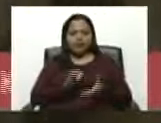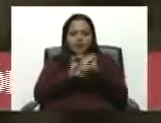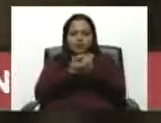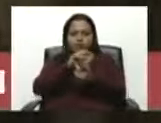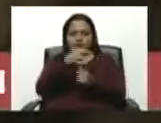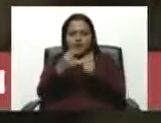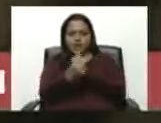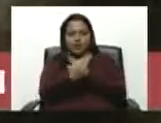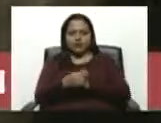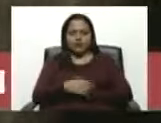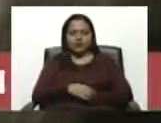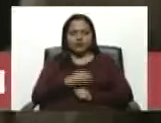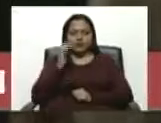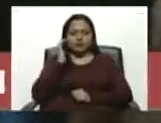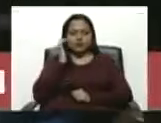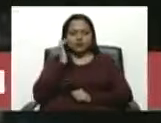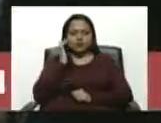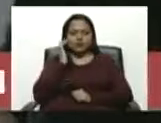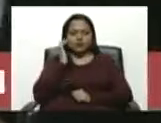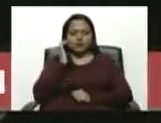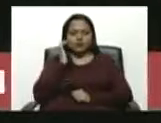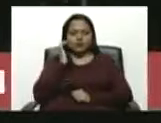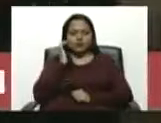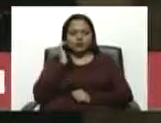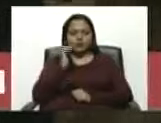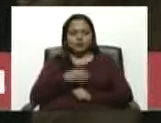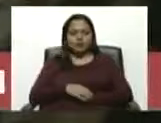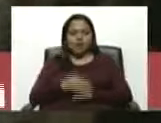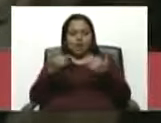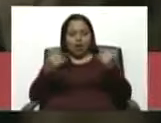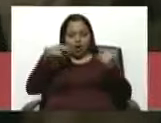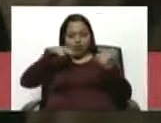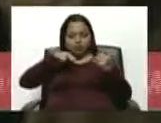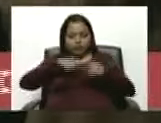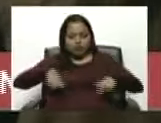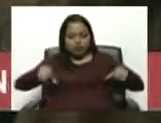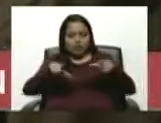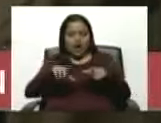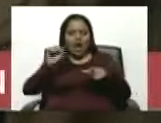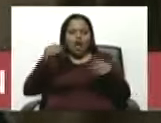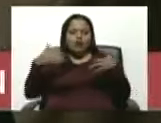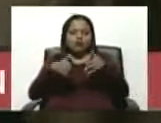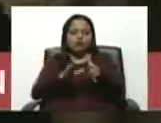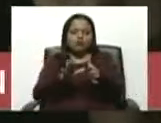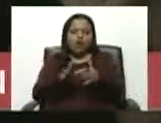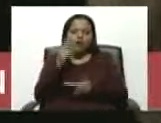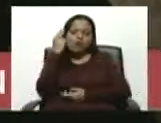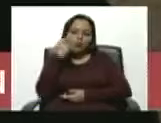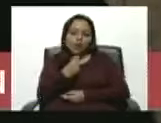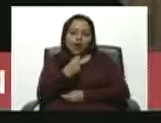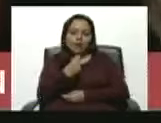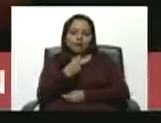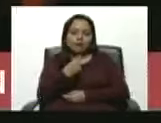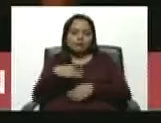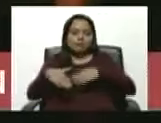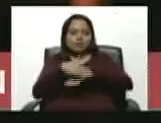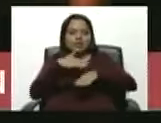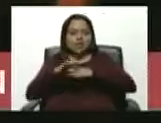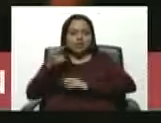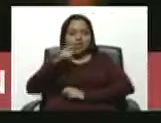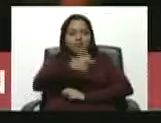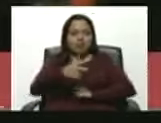360, estamos justamente en los asientos del puente Angostura en el estado Bolívar, junto a nosotros el ministro de Transporte y el gobernador de